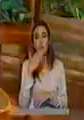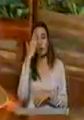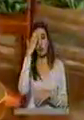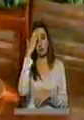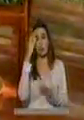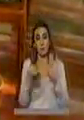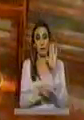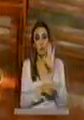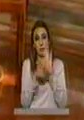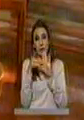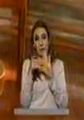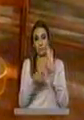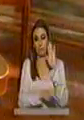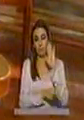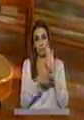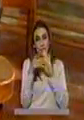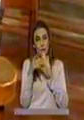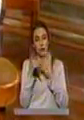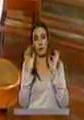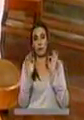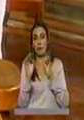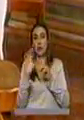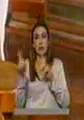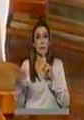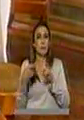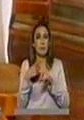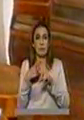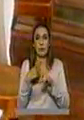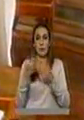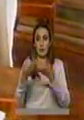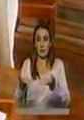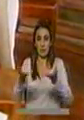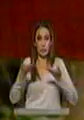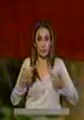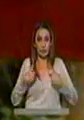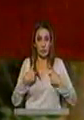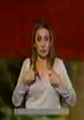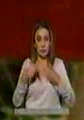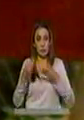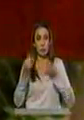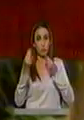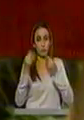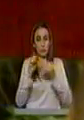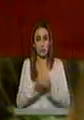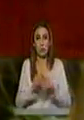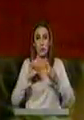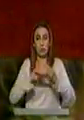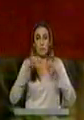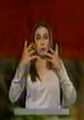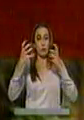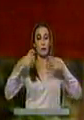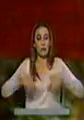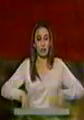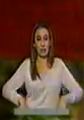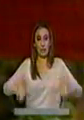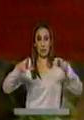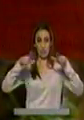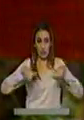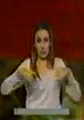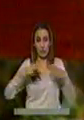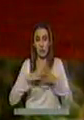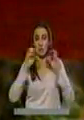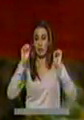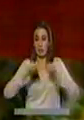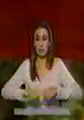petróleo como el primer proveedor de riqueza. Ajá. Y ahora el presidente Lenín Moreno lo que quiere es aprovechar de las bellezas que